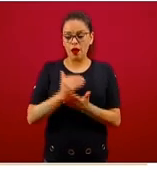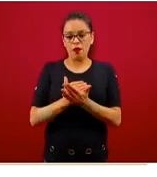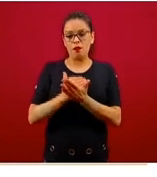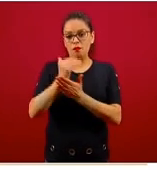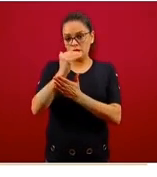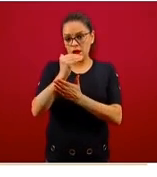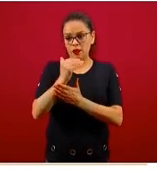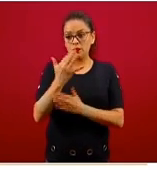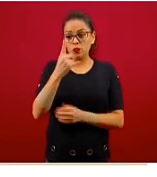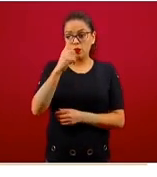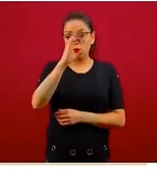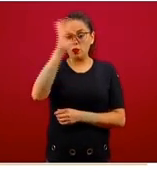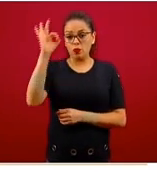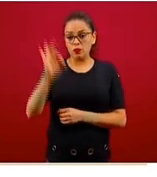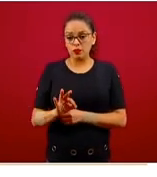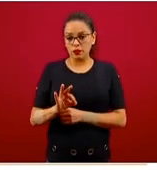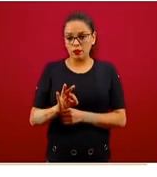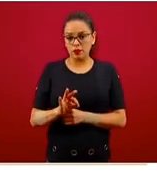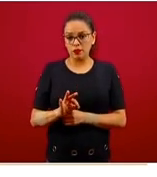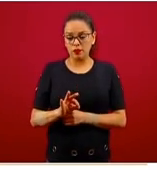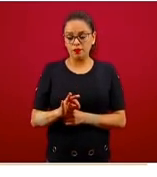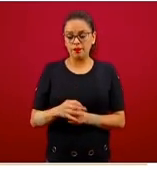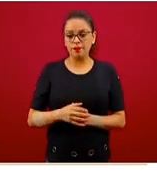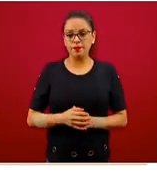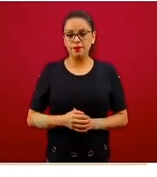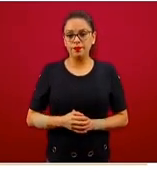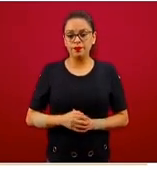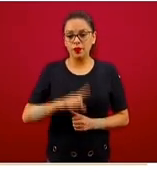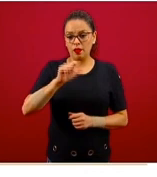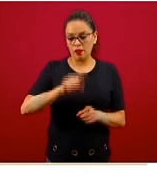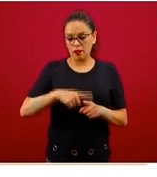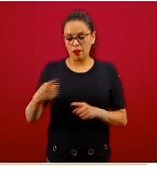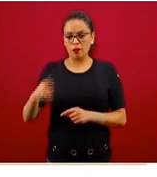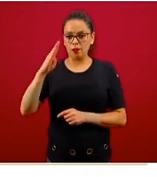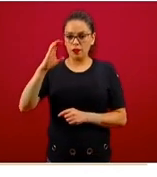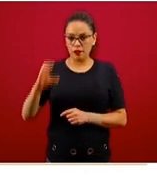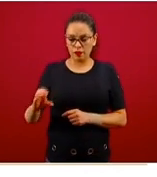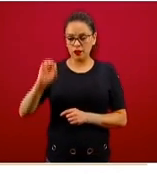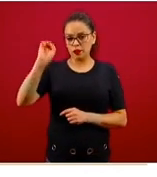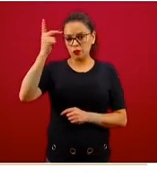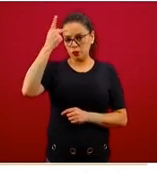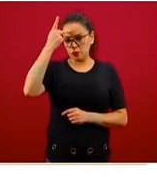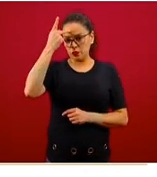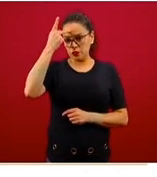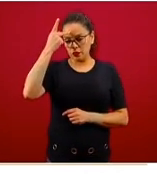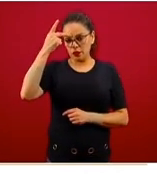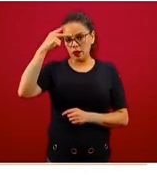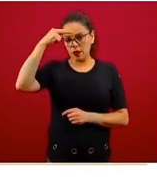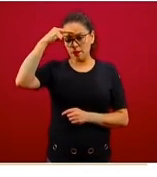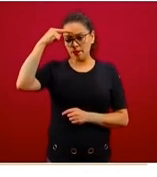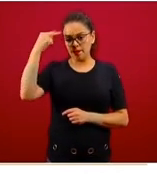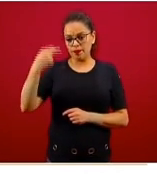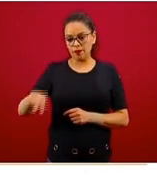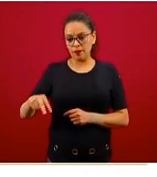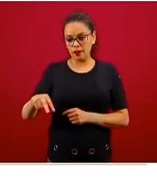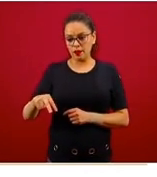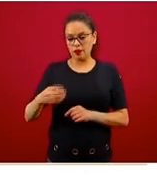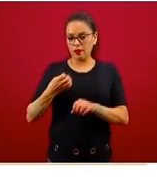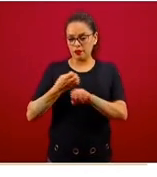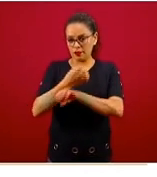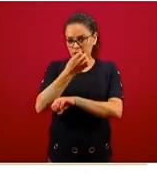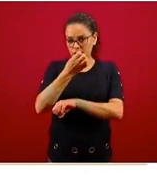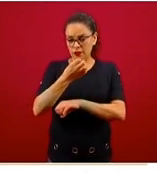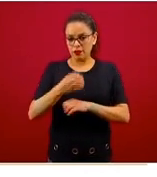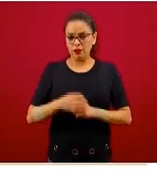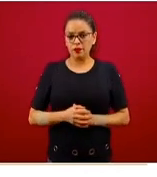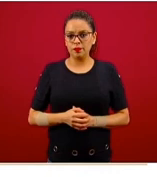those 51% beds para that esta have a disponibilidad, ventilator available, seguidas de and Baja we are at California, a San Luis Potosí 51% y occupation in México, Mexico el City, Estado de México, que followed